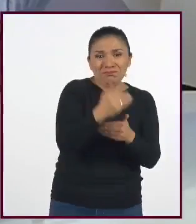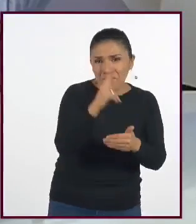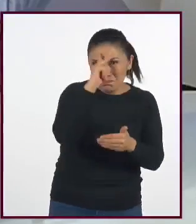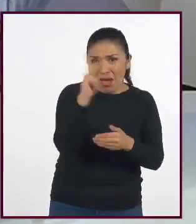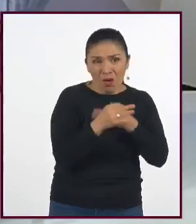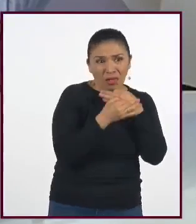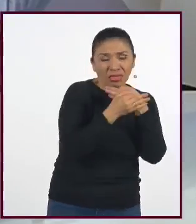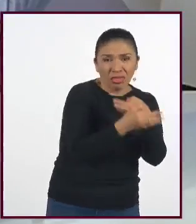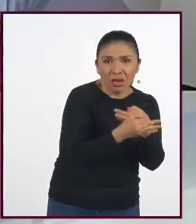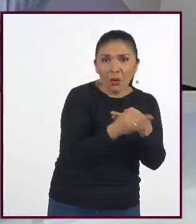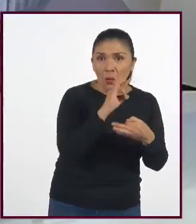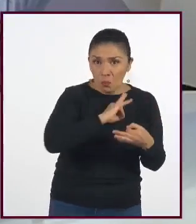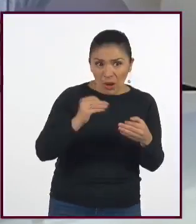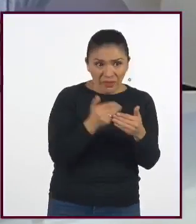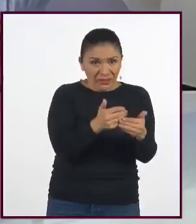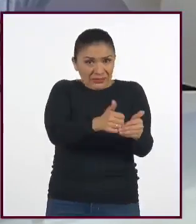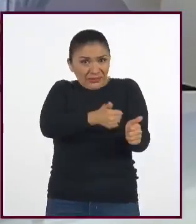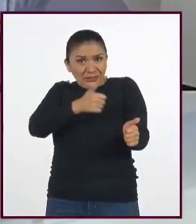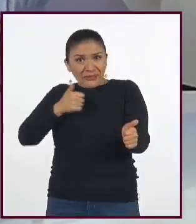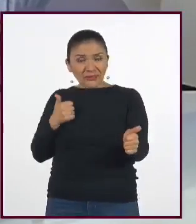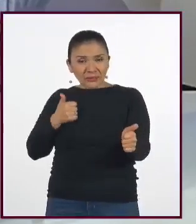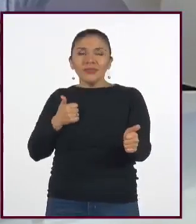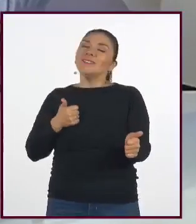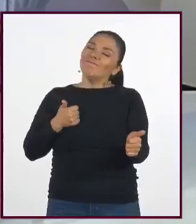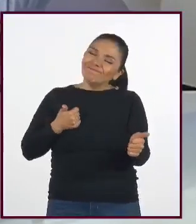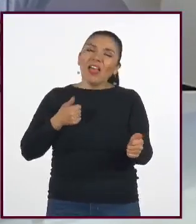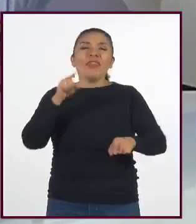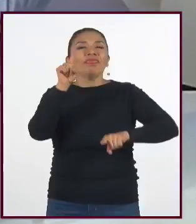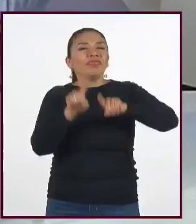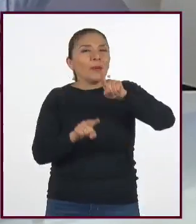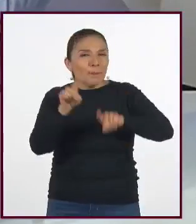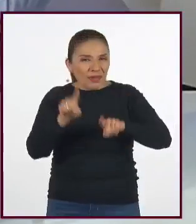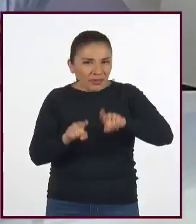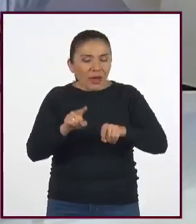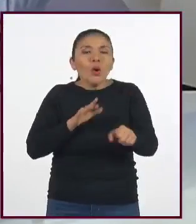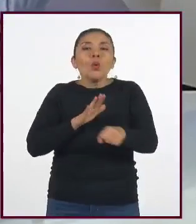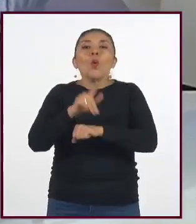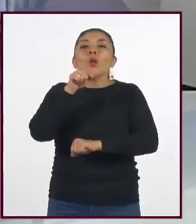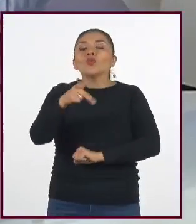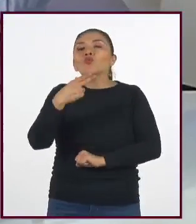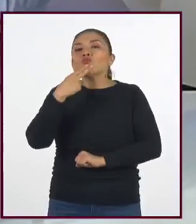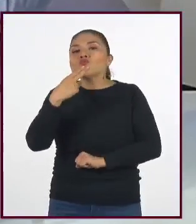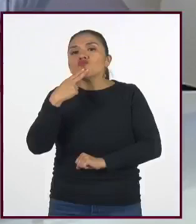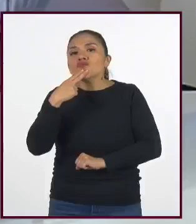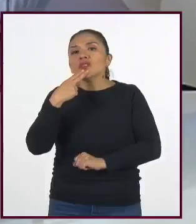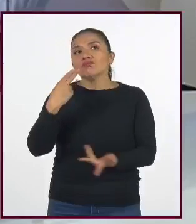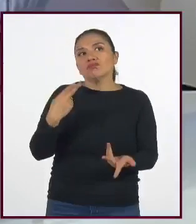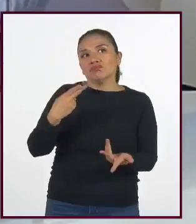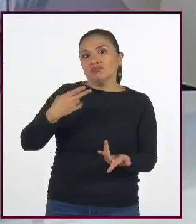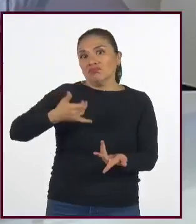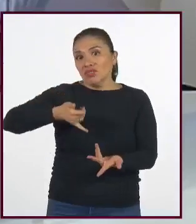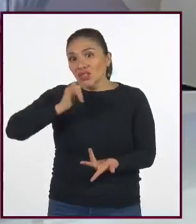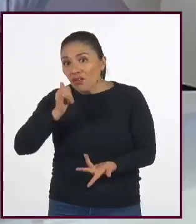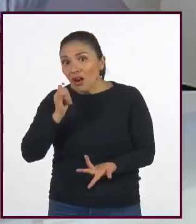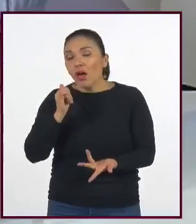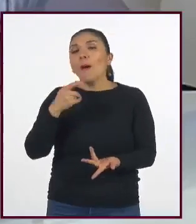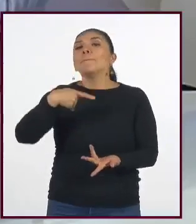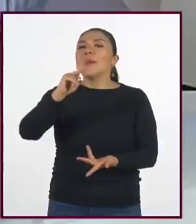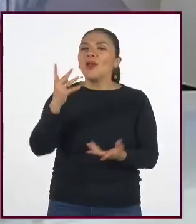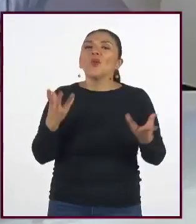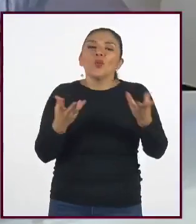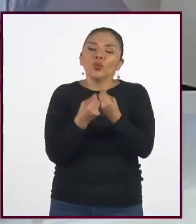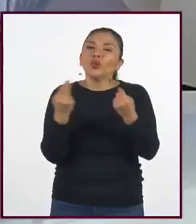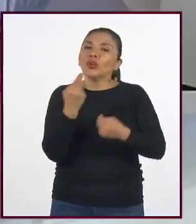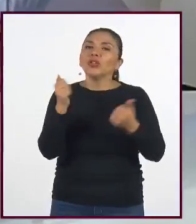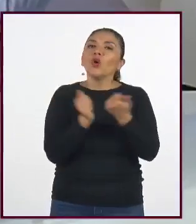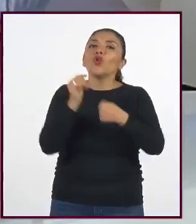sustancia también, pero muchas veces requieren esfuerzos, un equipo médico, un equipo donde incluya